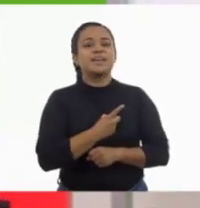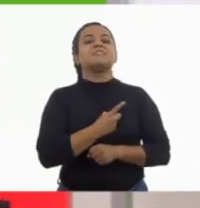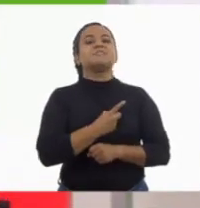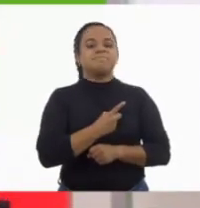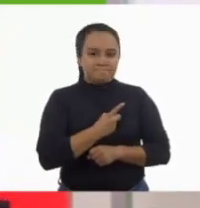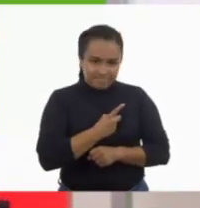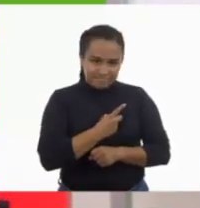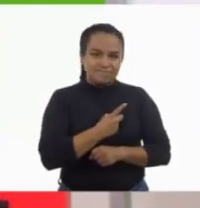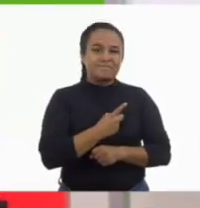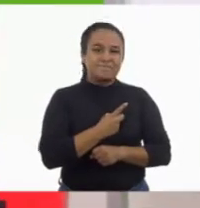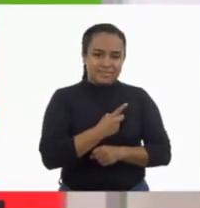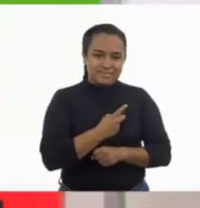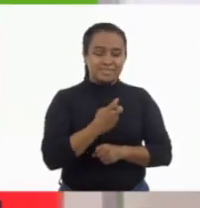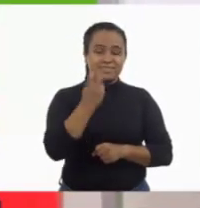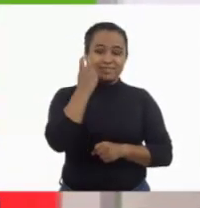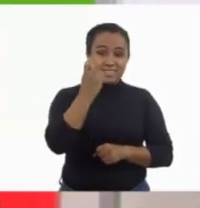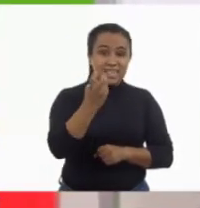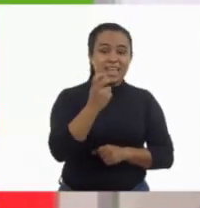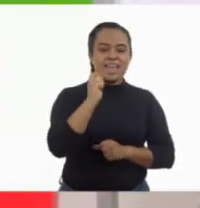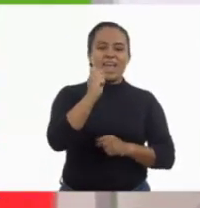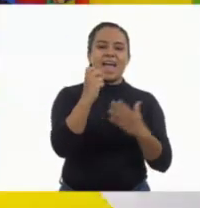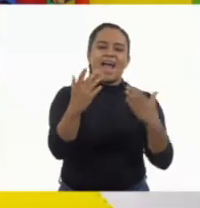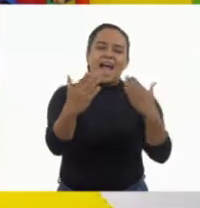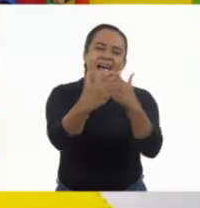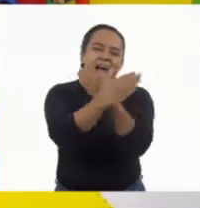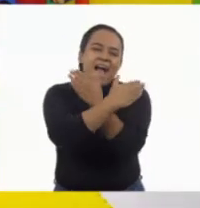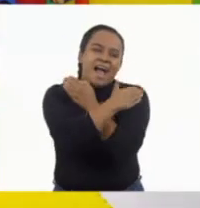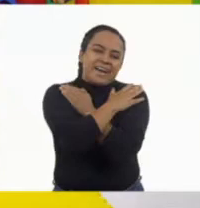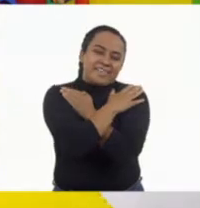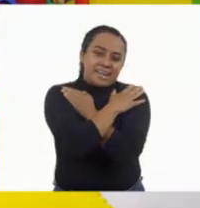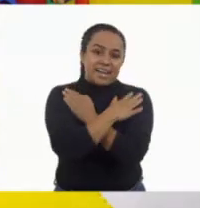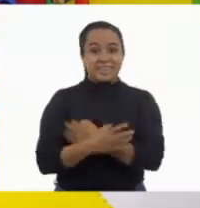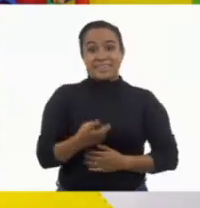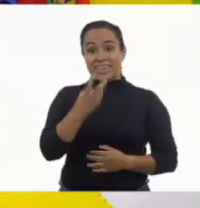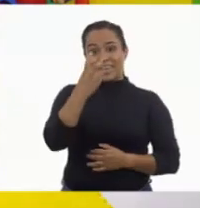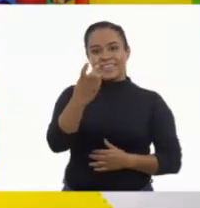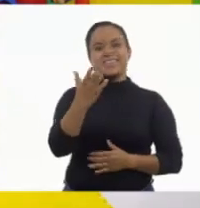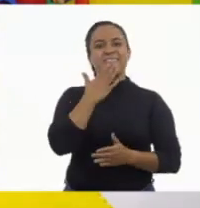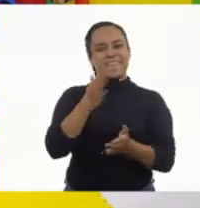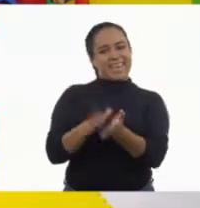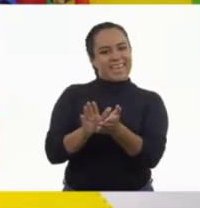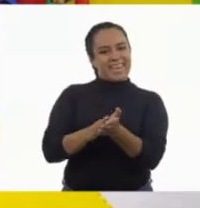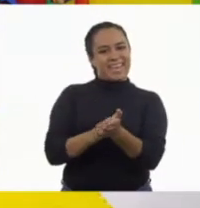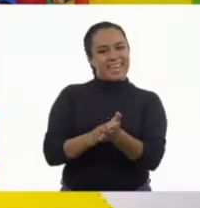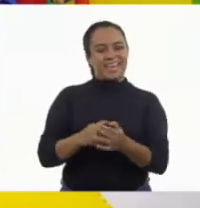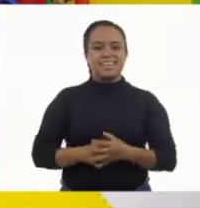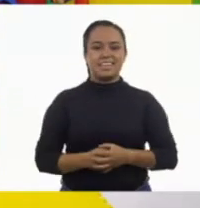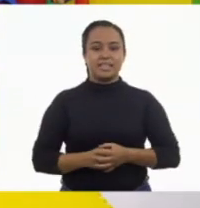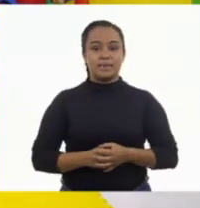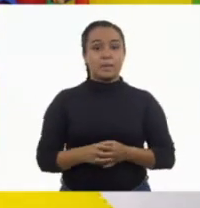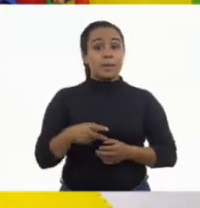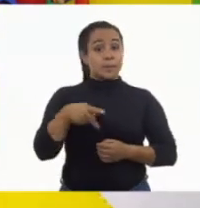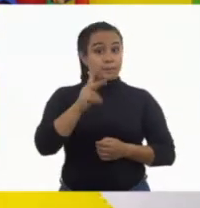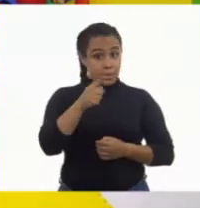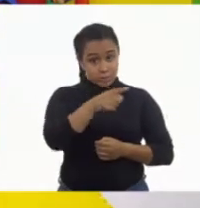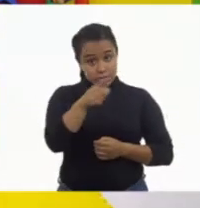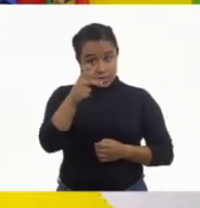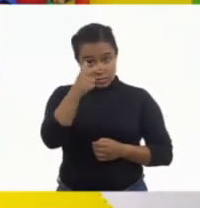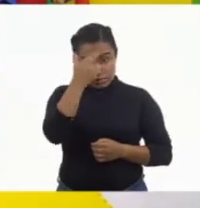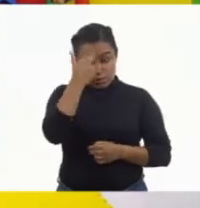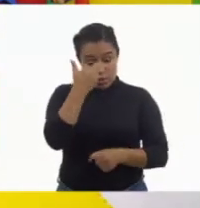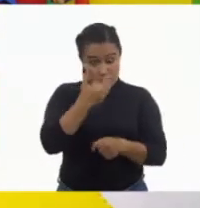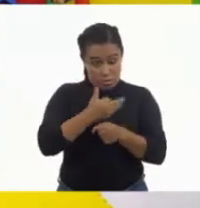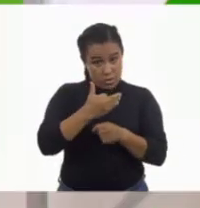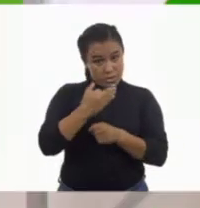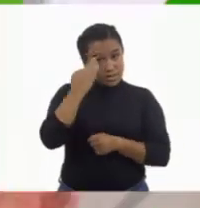¡Sí! ¡Es dar un abrazo! ¡Exacto! ¡Muy bien, Sohar! Solo que recuerden que en